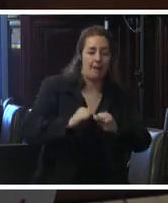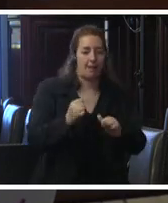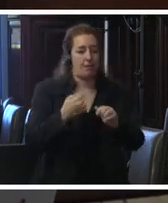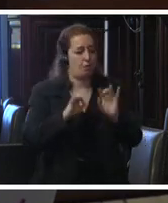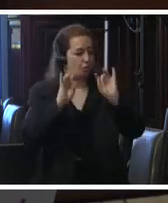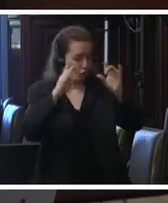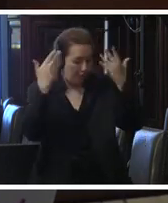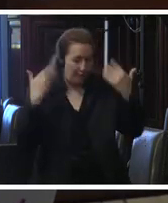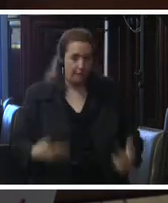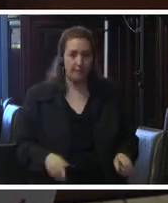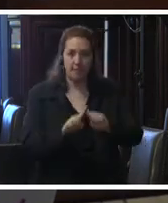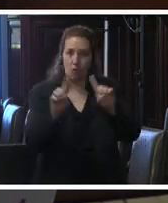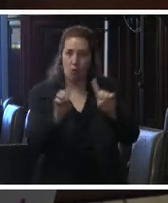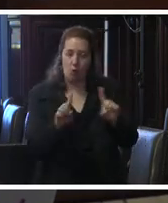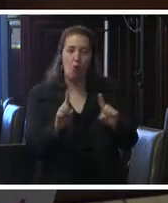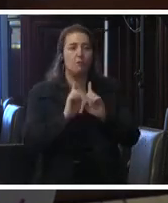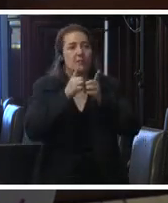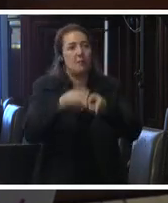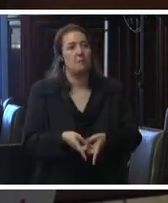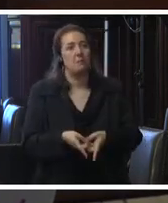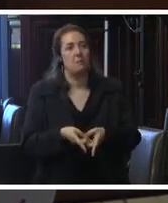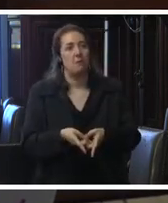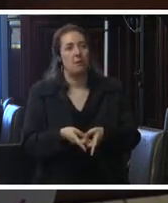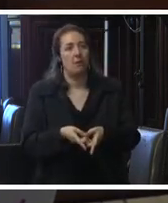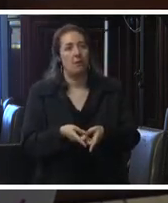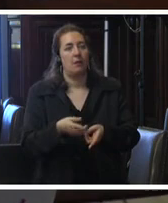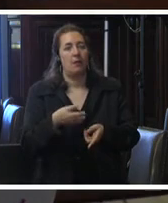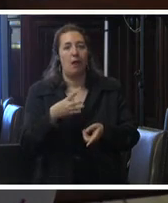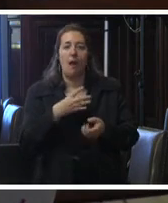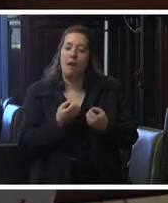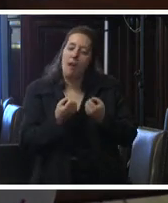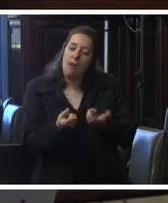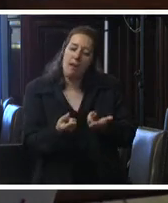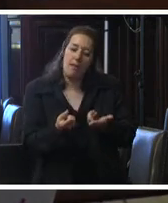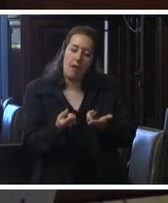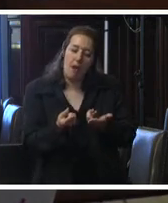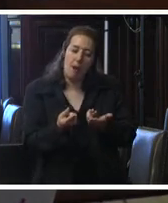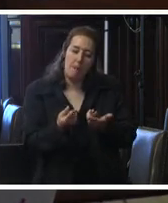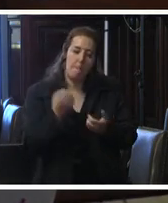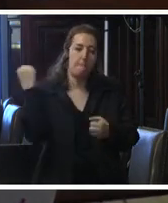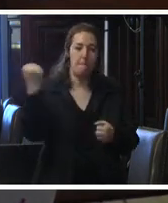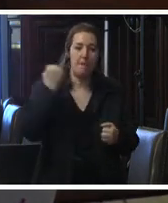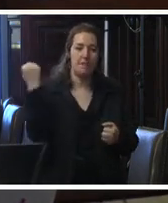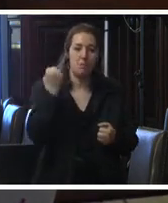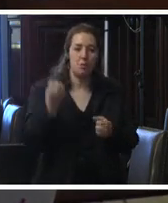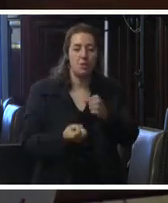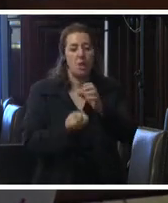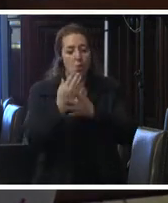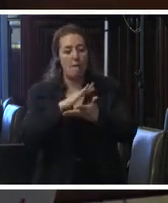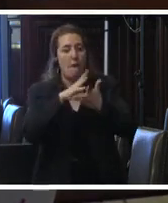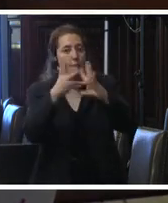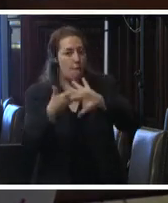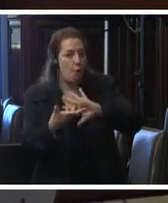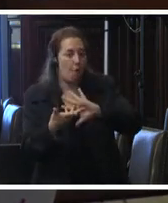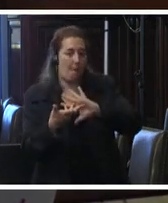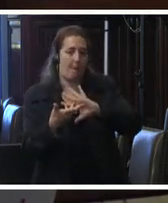físico es aquel al que hay que ponerle mucho énfasis, sino hay nuevas formas de perpetrar